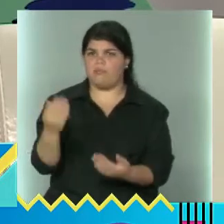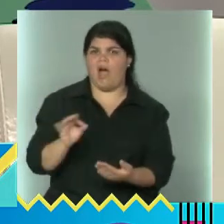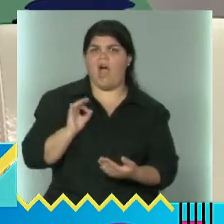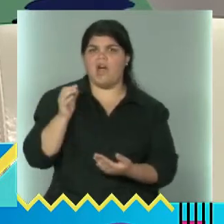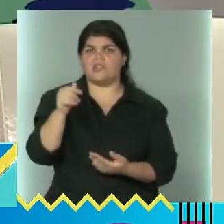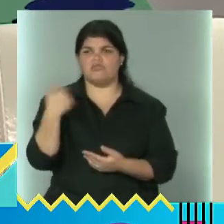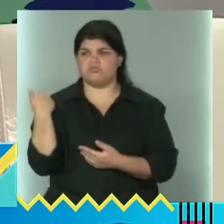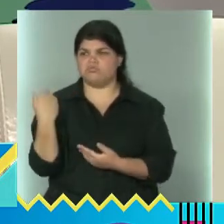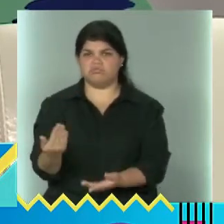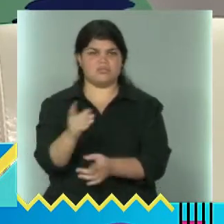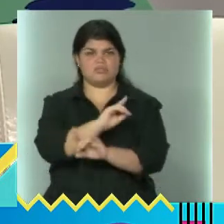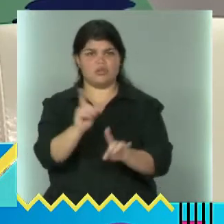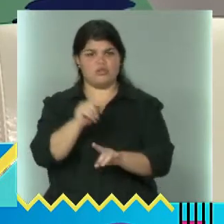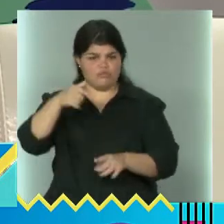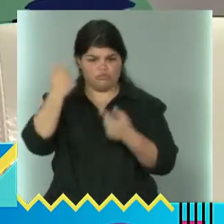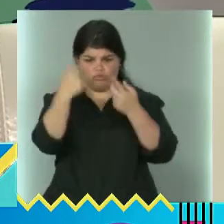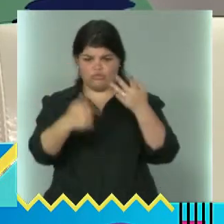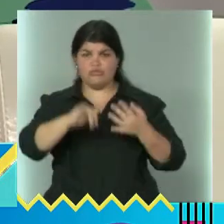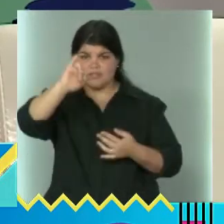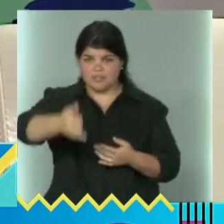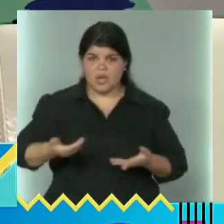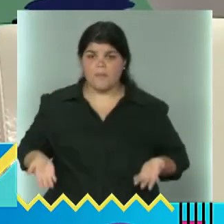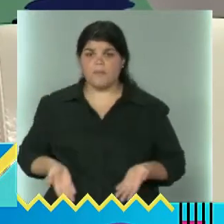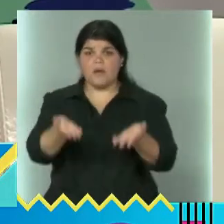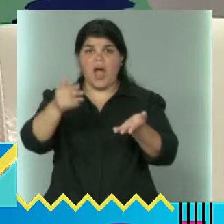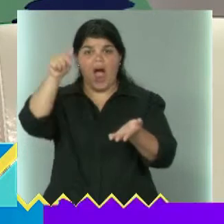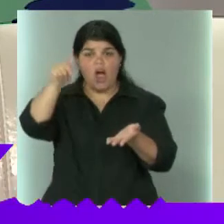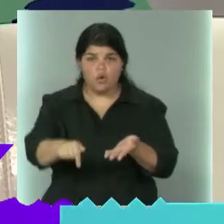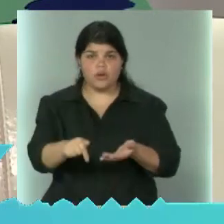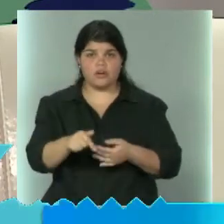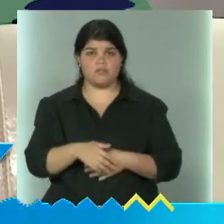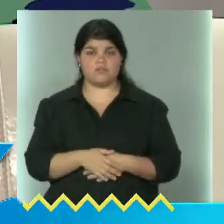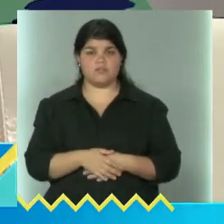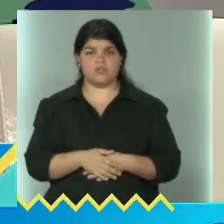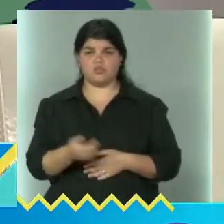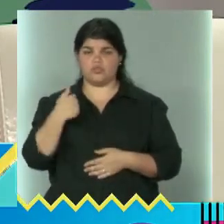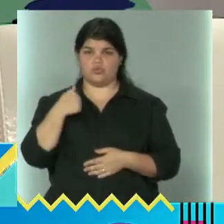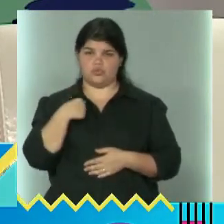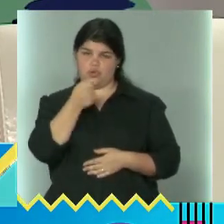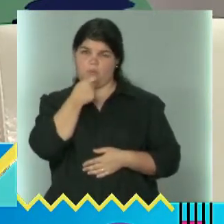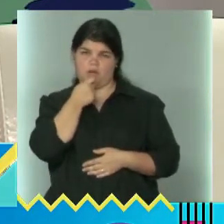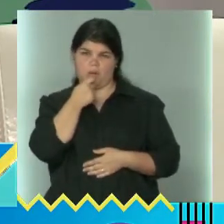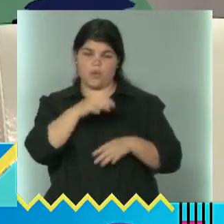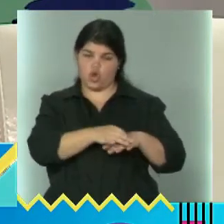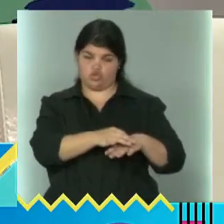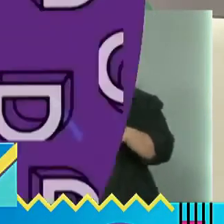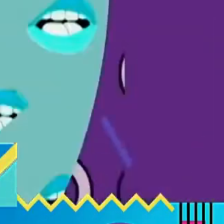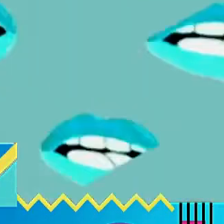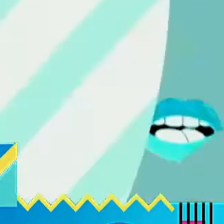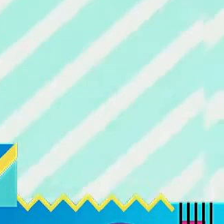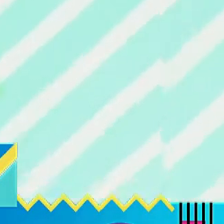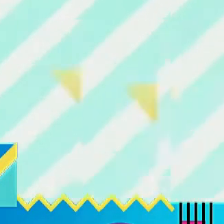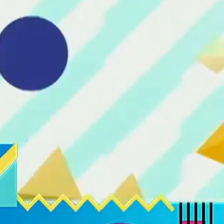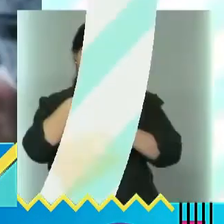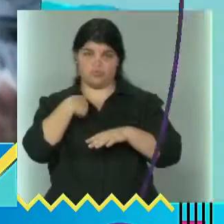todo para empezar a aportar ya. ¿Qué me encuentro yo hoy cuando trabajo con un coachee? Cuando trabajo, por ejemplo, con